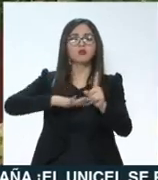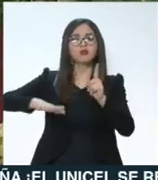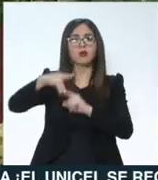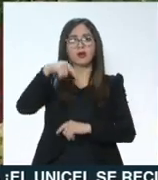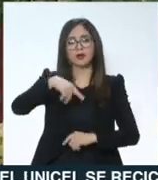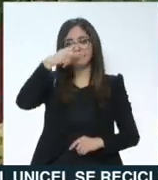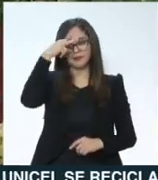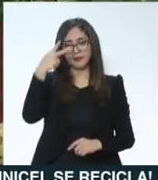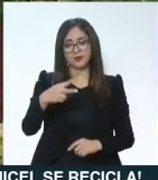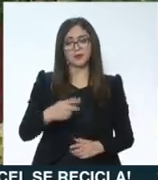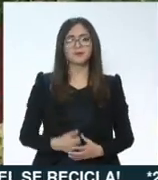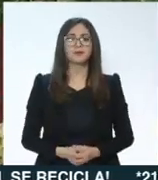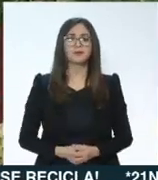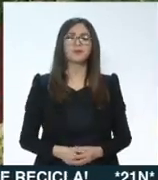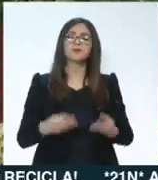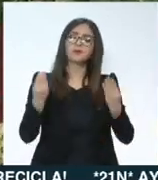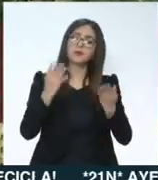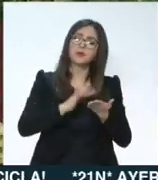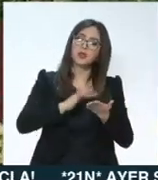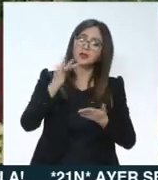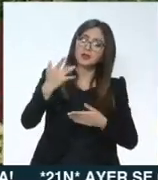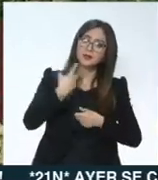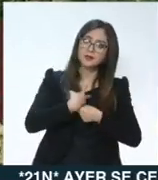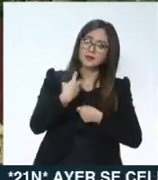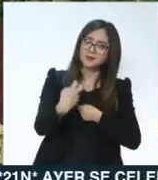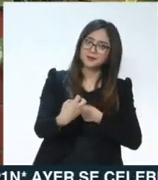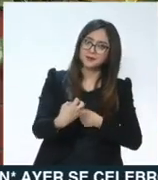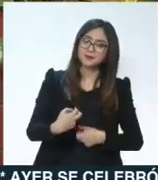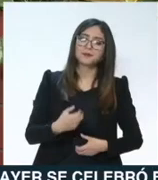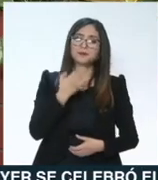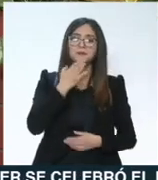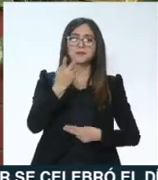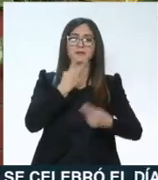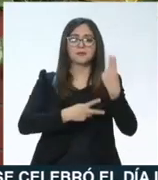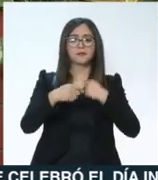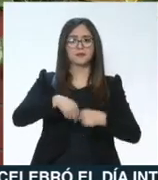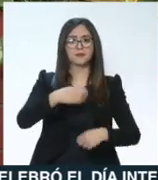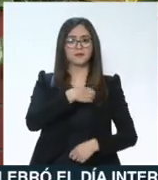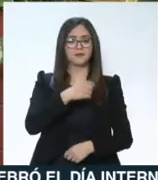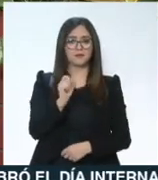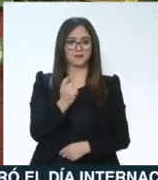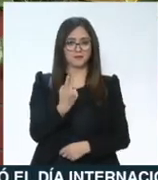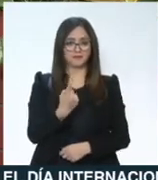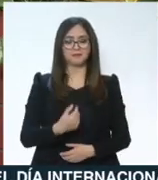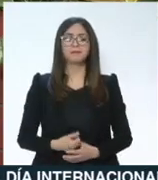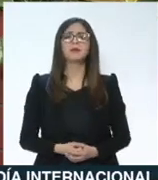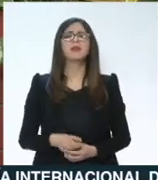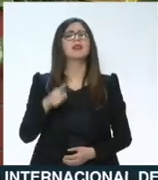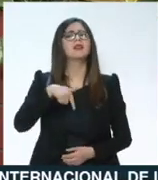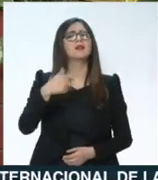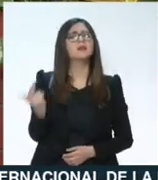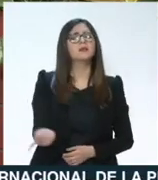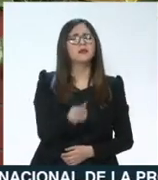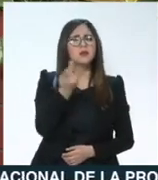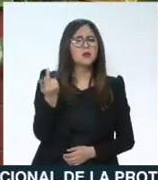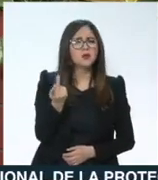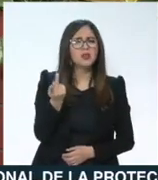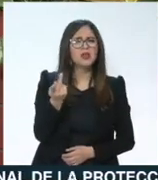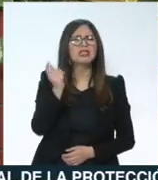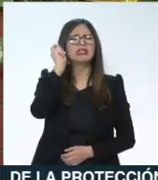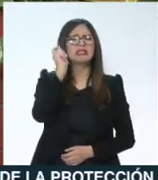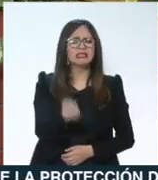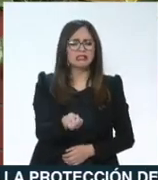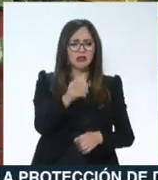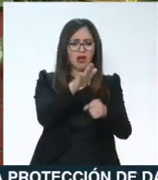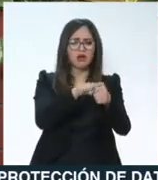Capital 21. Hola, gracias por la invitación. Bienvenida. Gracias. Bueno, pues me gustaría que primero nos aclares qué es el acoso sexual y cuáles son